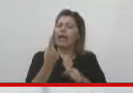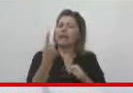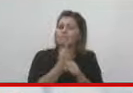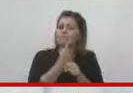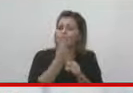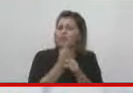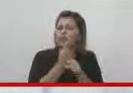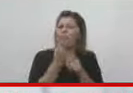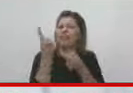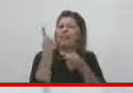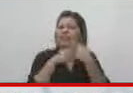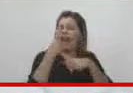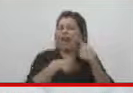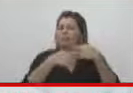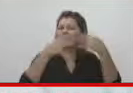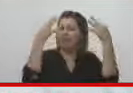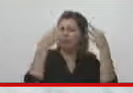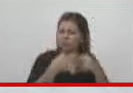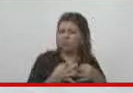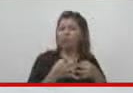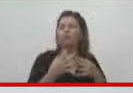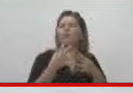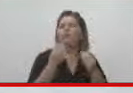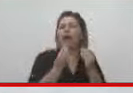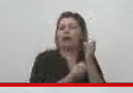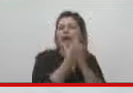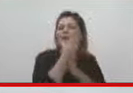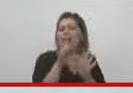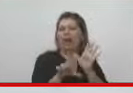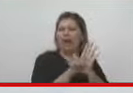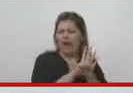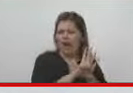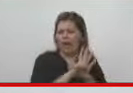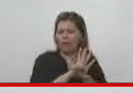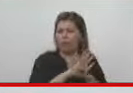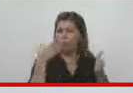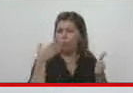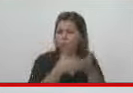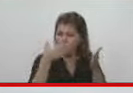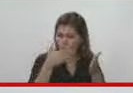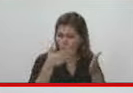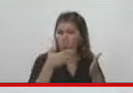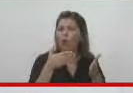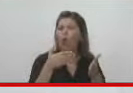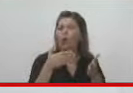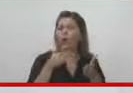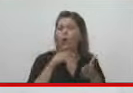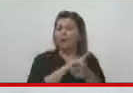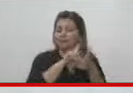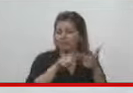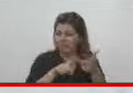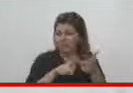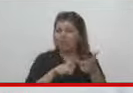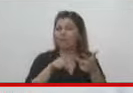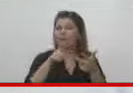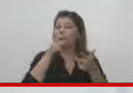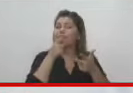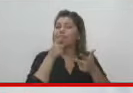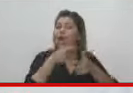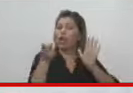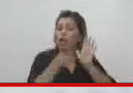trámites ordinarios previstos por esta Constitución para la sanción de las leyes. Y tres, que no se trate de normas que